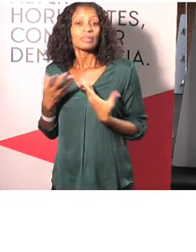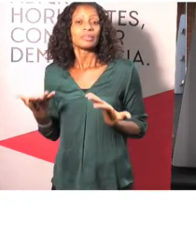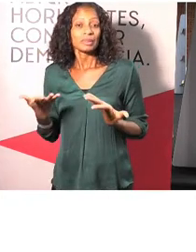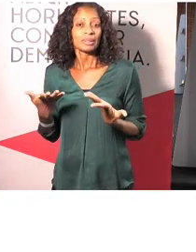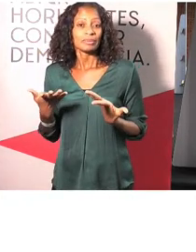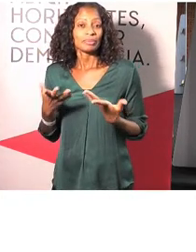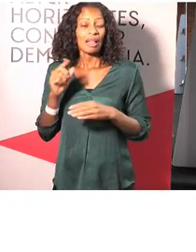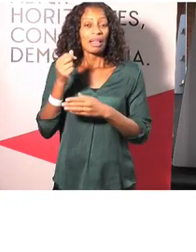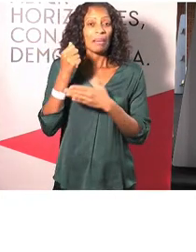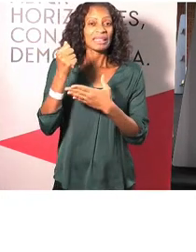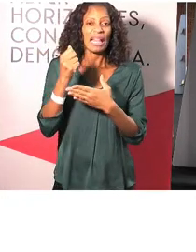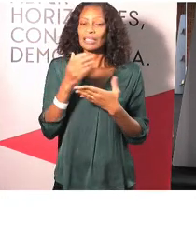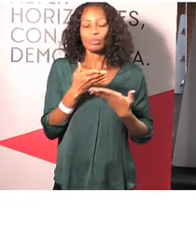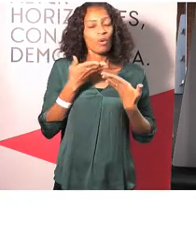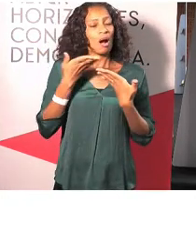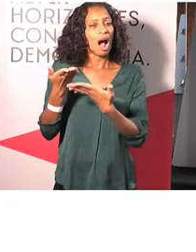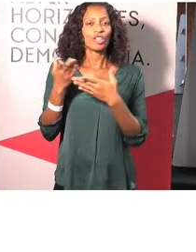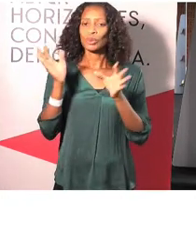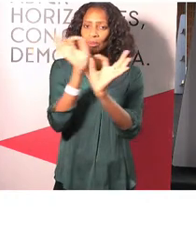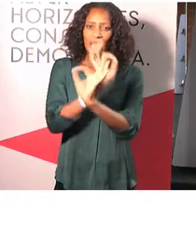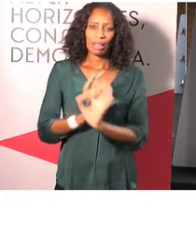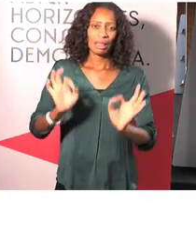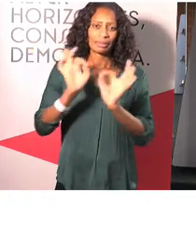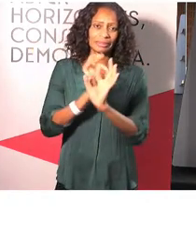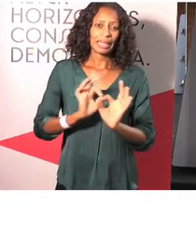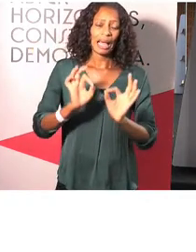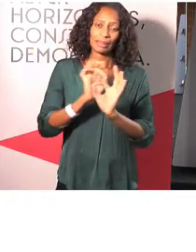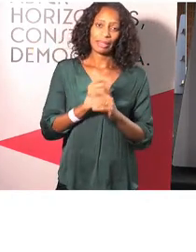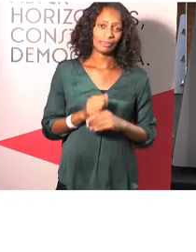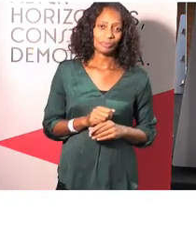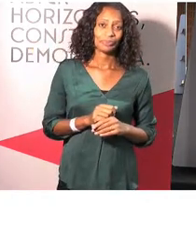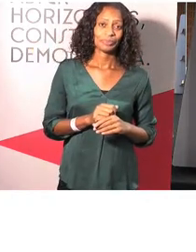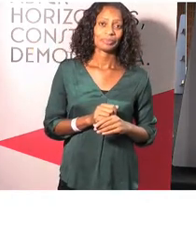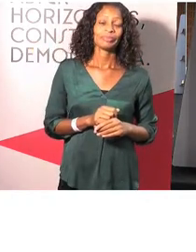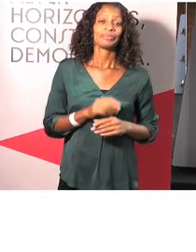ayuda, de hecho, reforzando también lo que decía Tormenta,